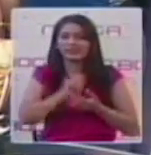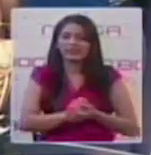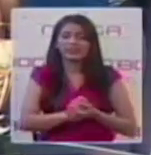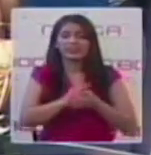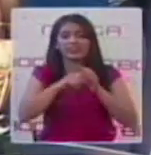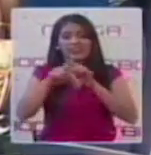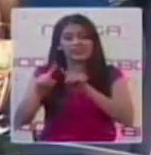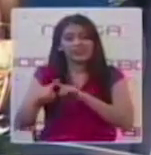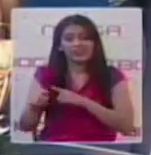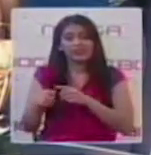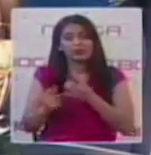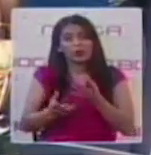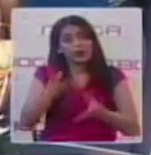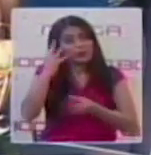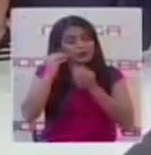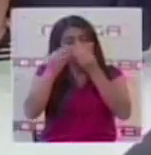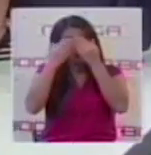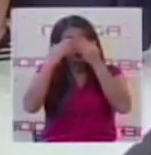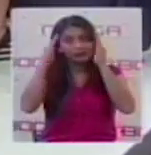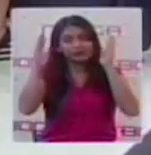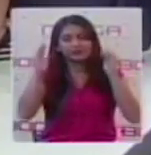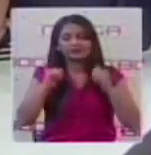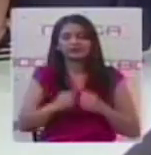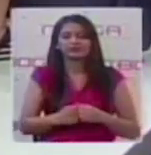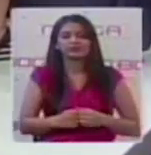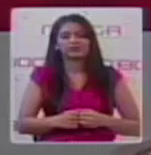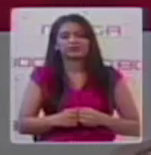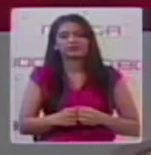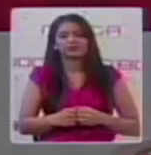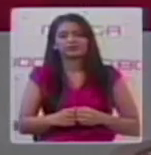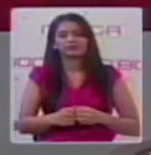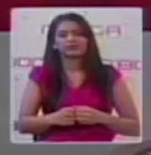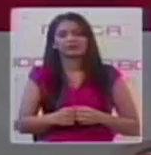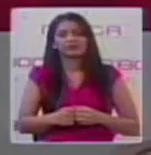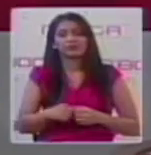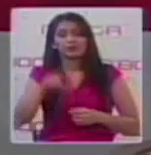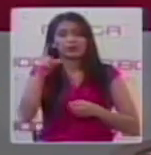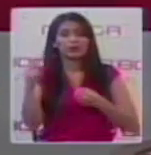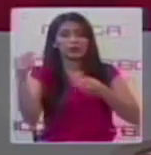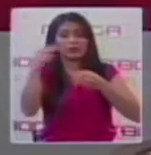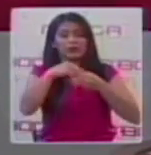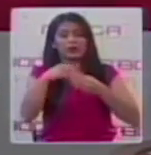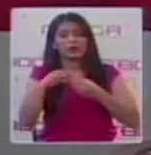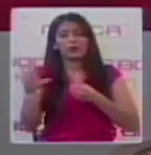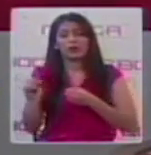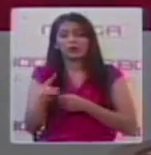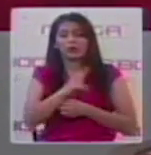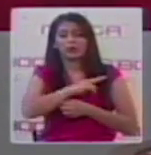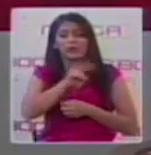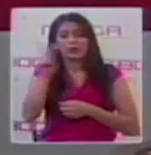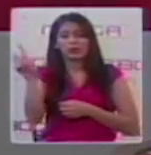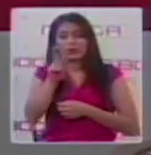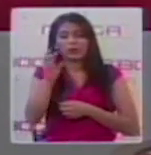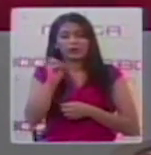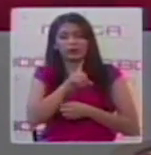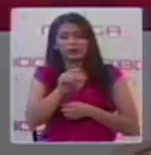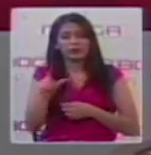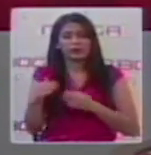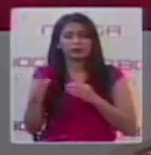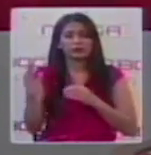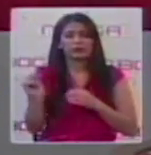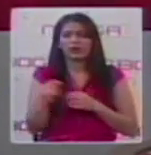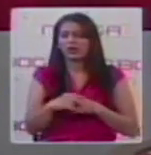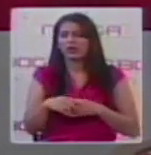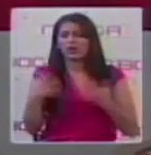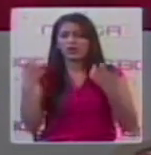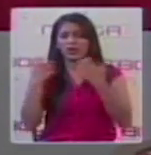juegos. Aprendes todas estas habilidades. Hay que destacar que se contó con la participación de más de 220 estudiantes universitarios, quienes conformaron pues 71 equipos